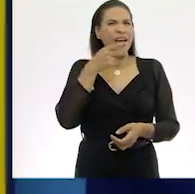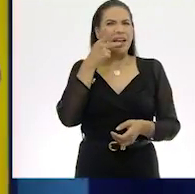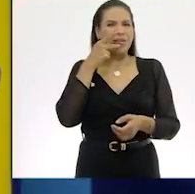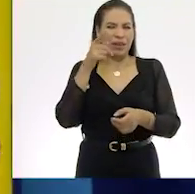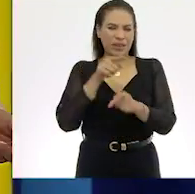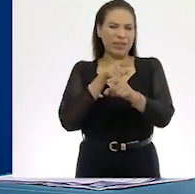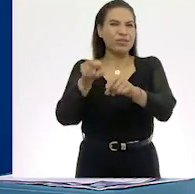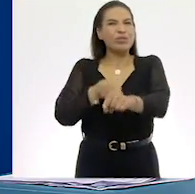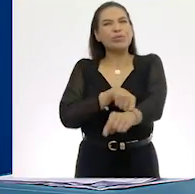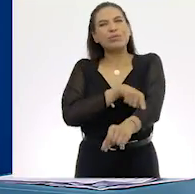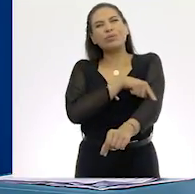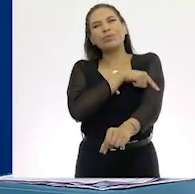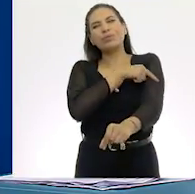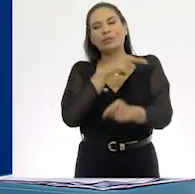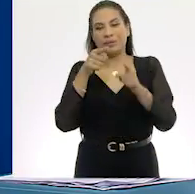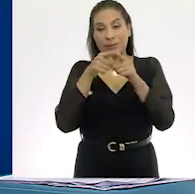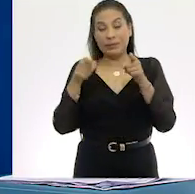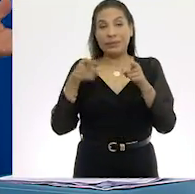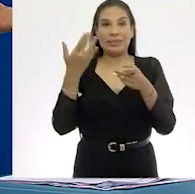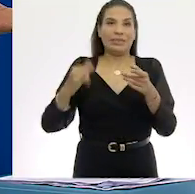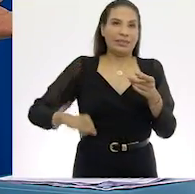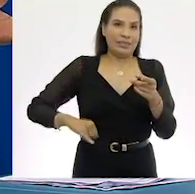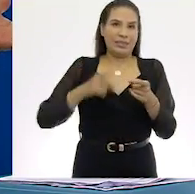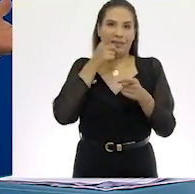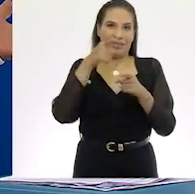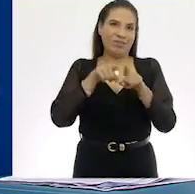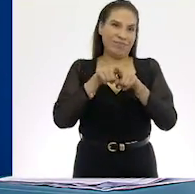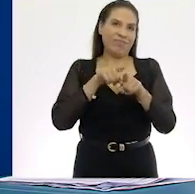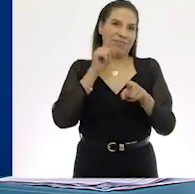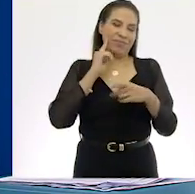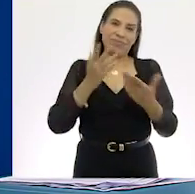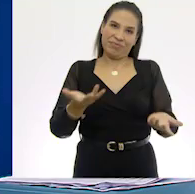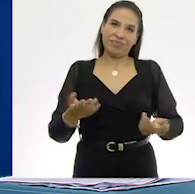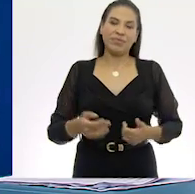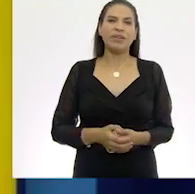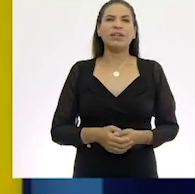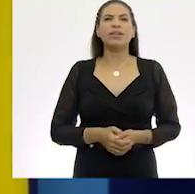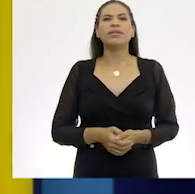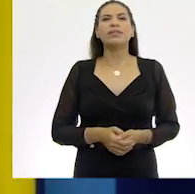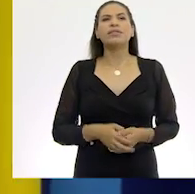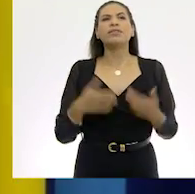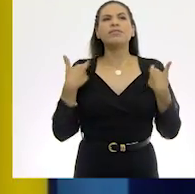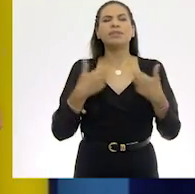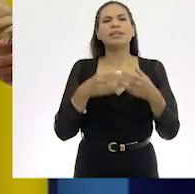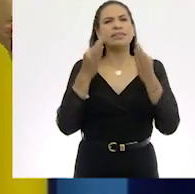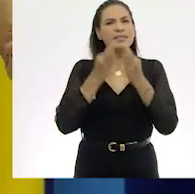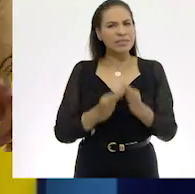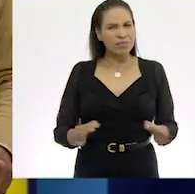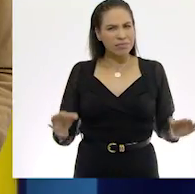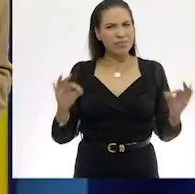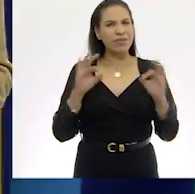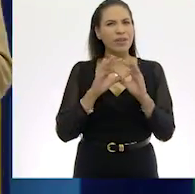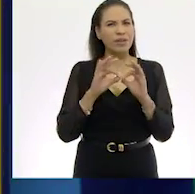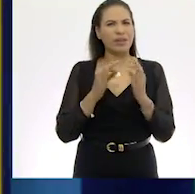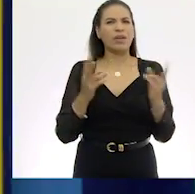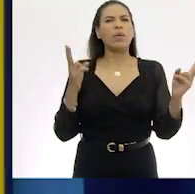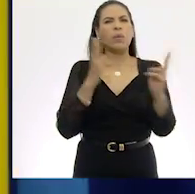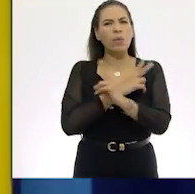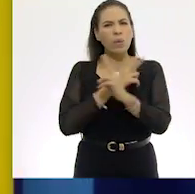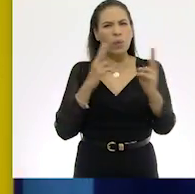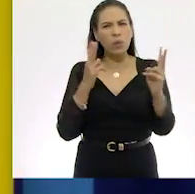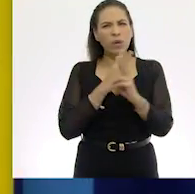parte interesante. Como lo dijo tu hermana. A ver, maestro, ¿No es importante el viento,